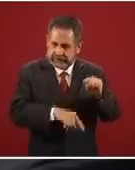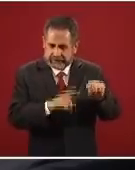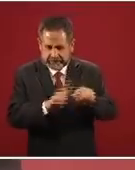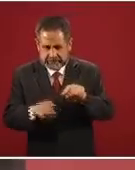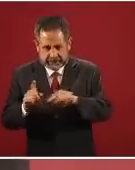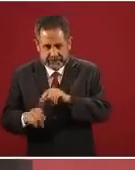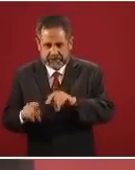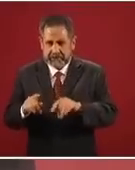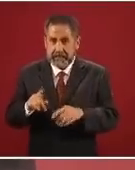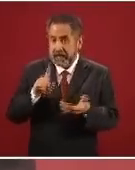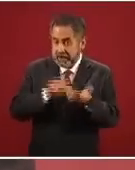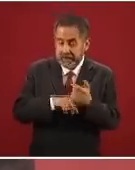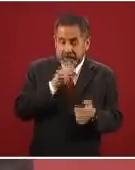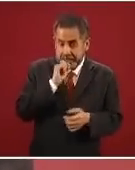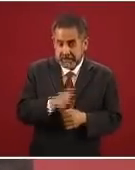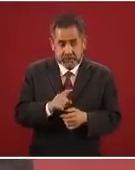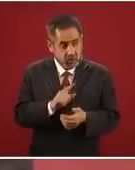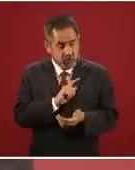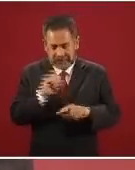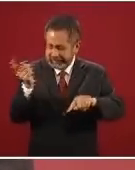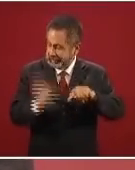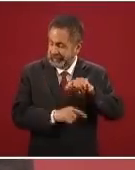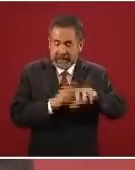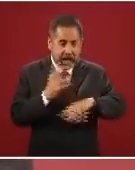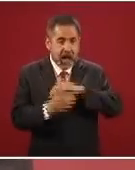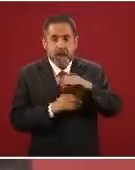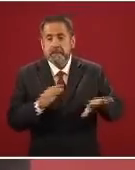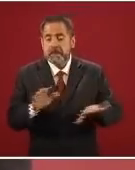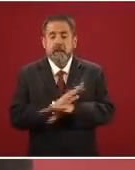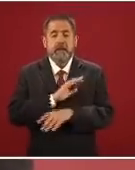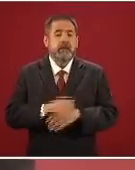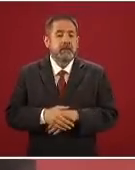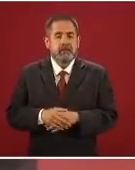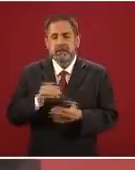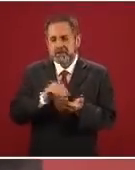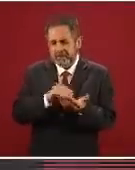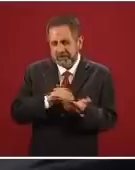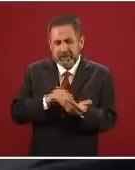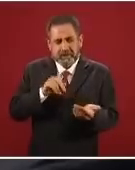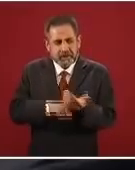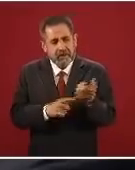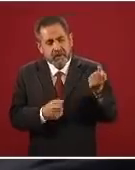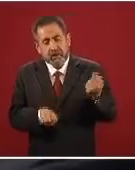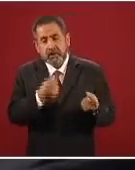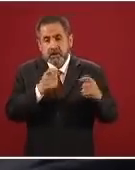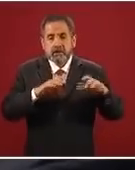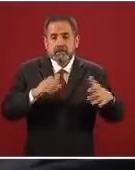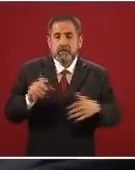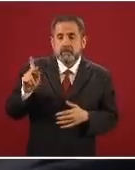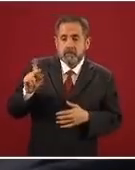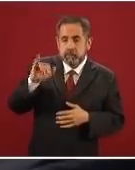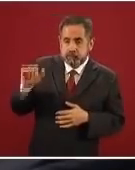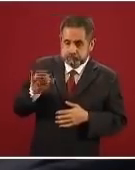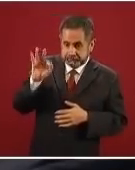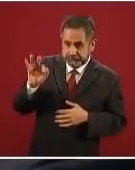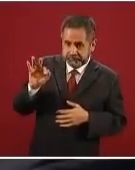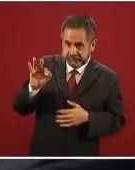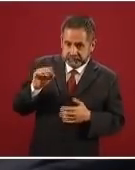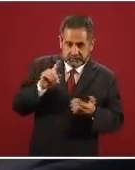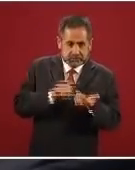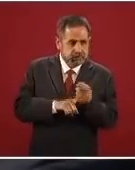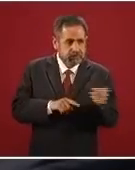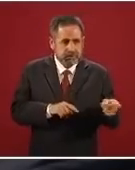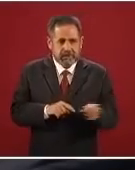desde dentro el Poder Judicial, porque todavía tenemos en el Poder Judicial, en los